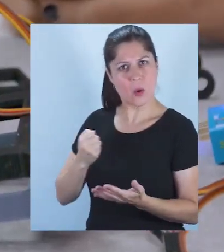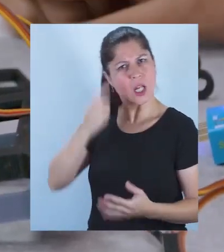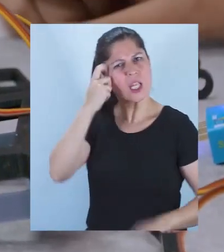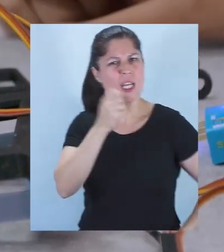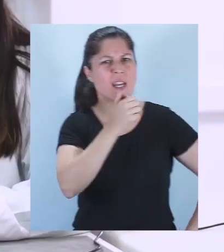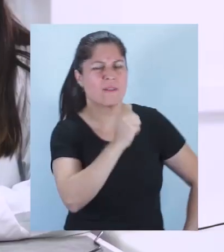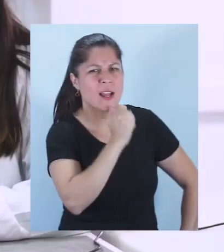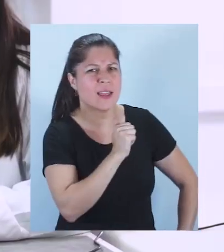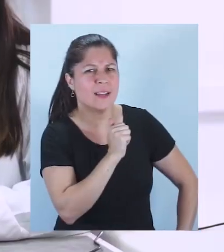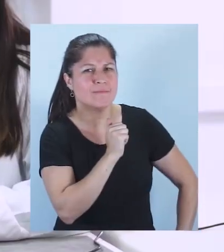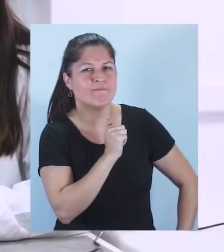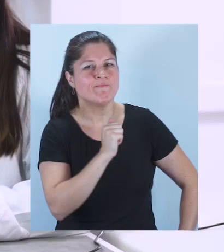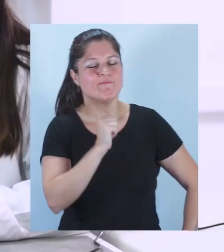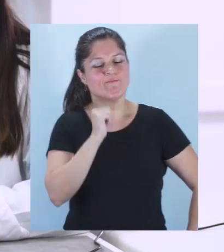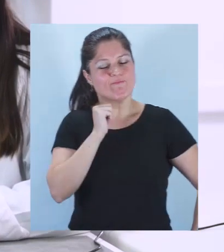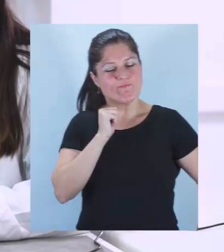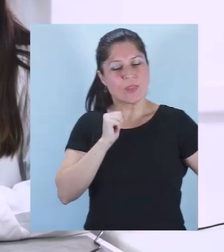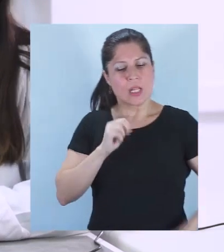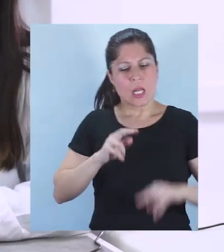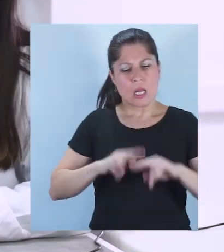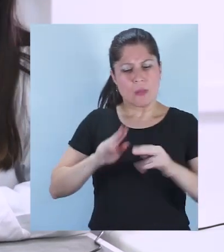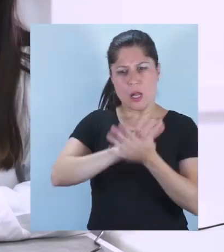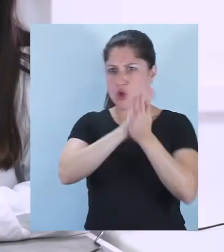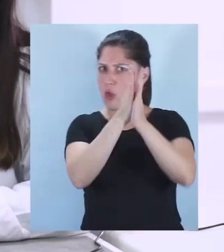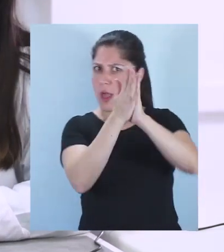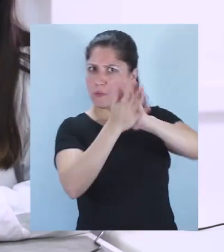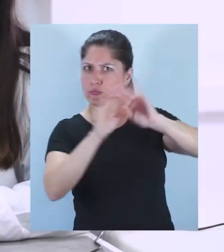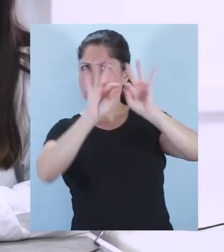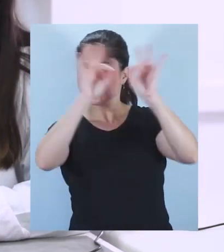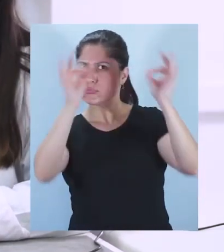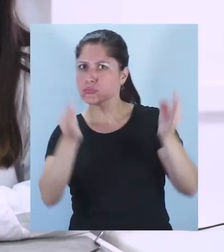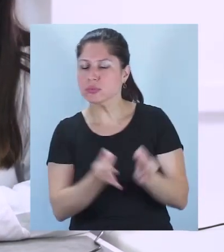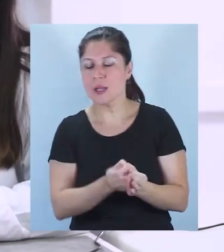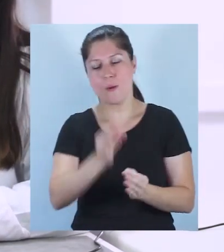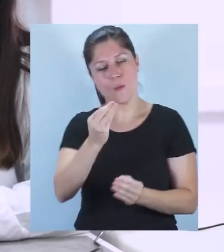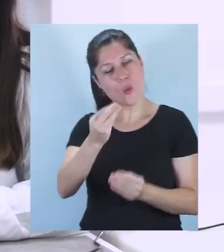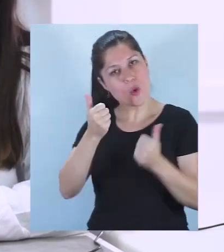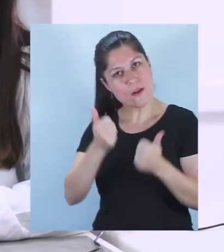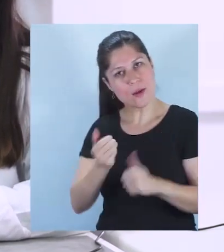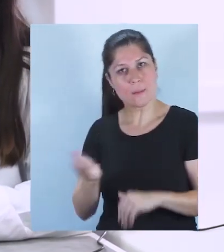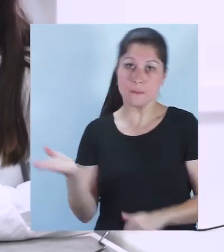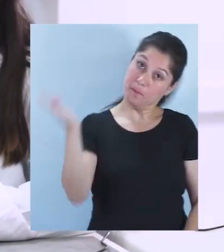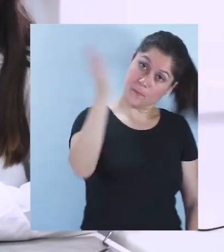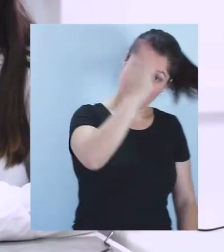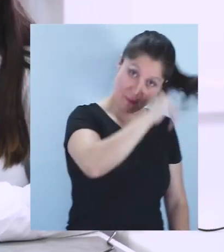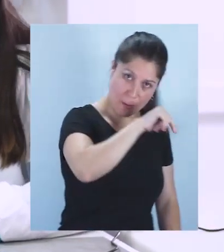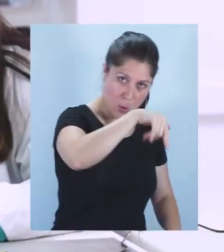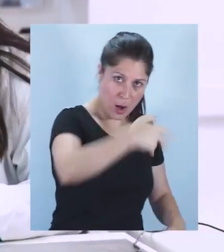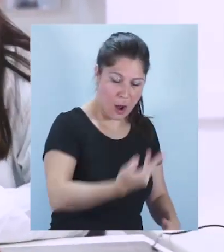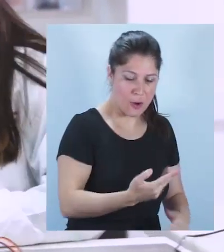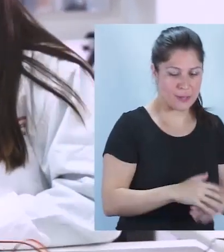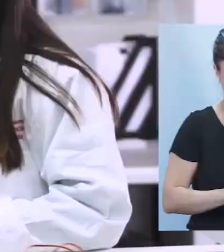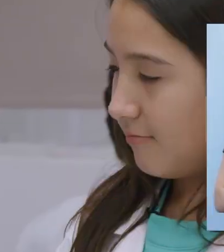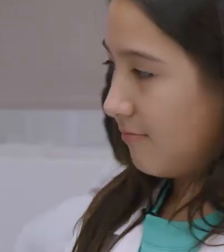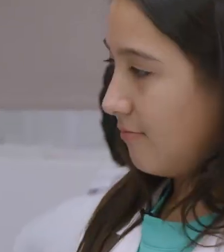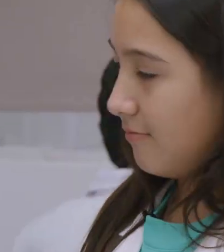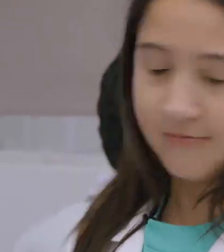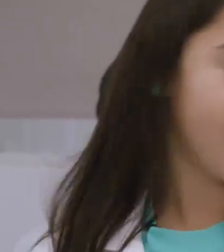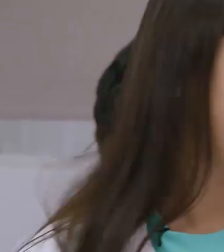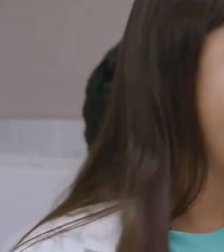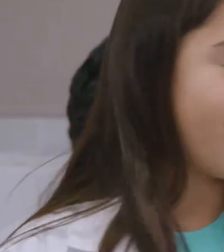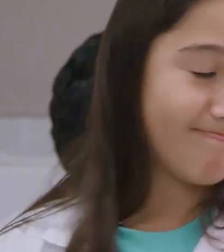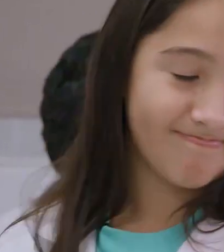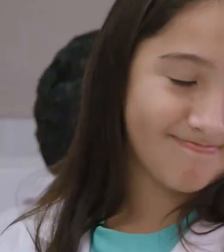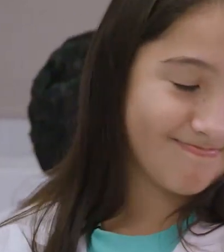logramos. ¿Qué crees que nos falta ahora? A armarla completa. Muy bien. Y para eso te invito a esta otra estación que tenemos